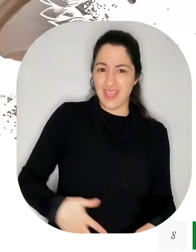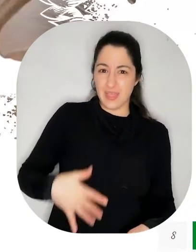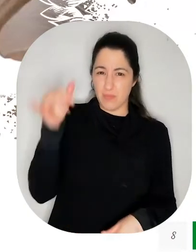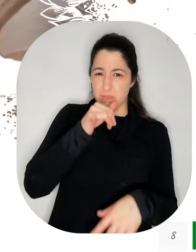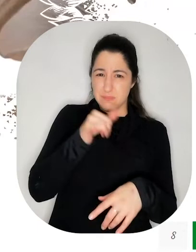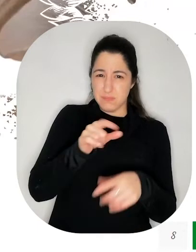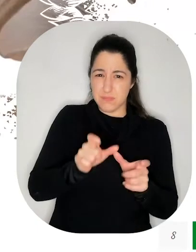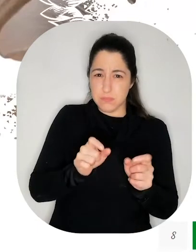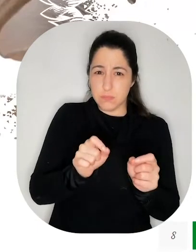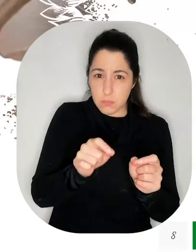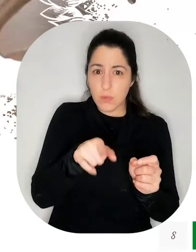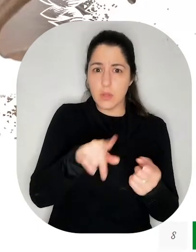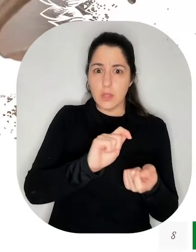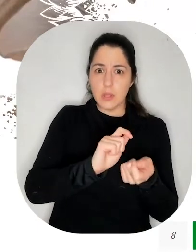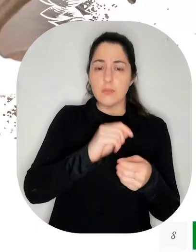la replicación viral.